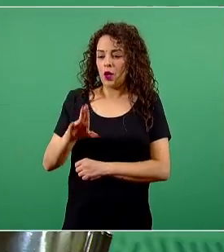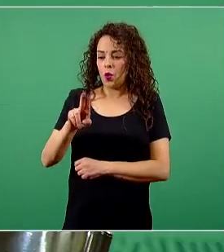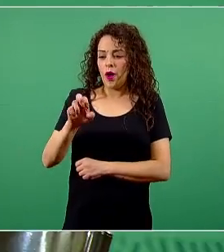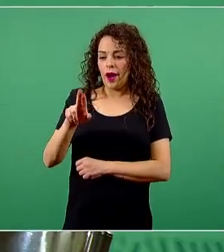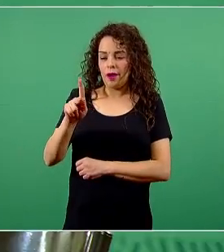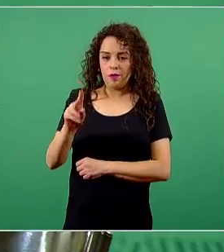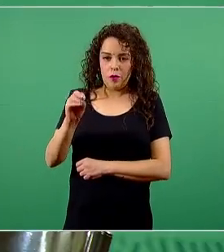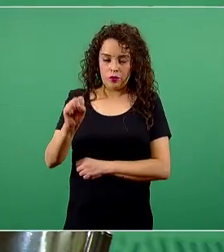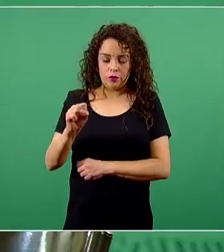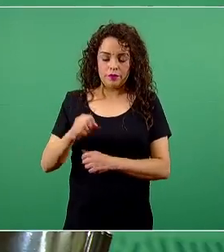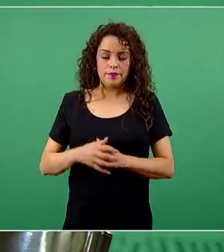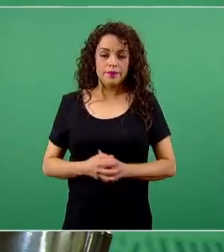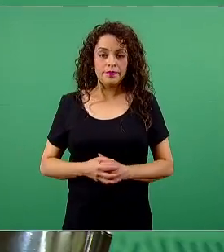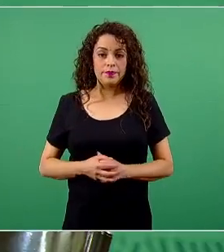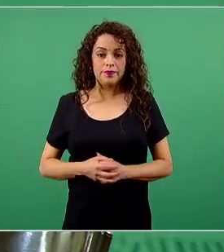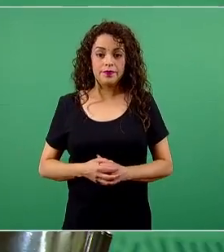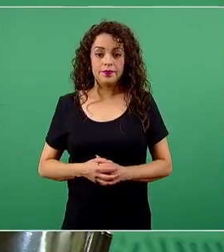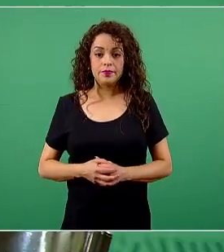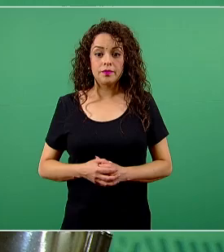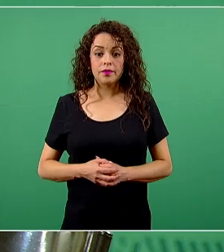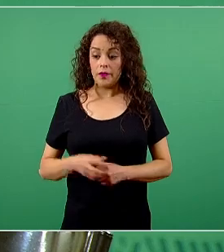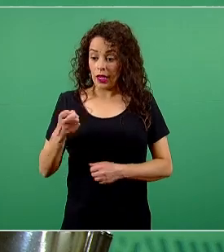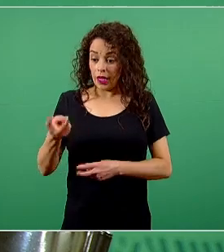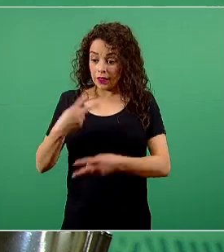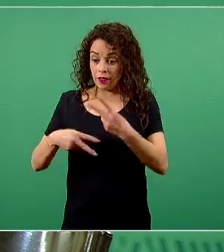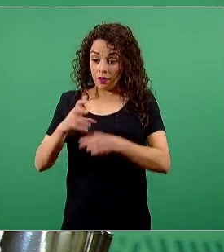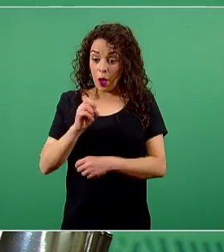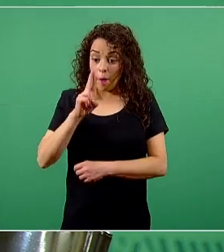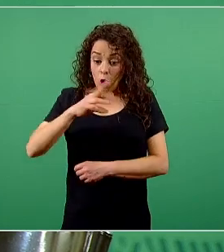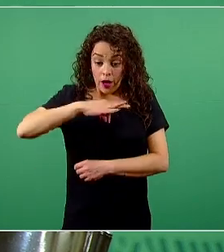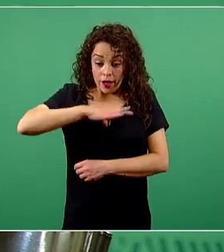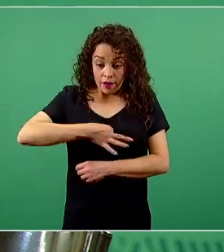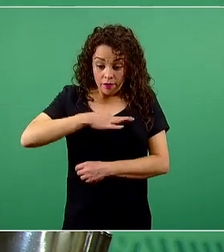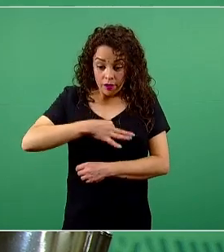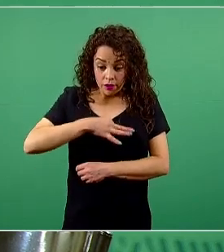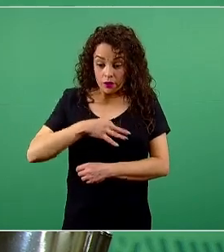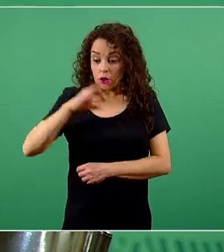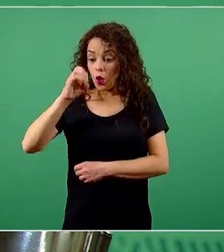si los anticuerpos son producto de la infección o